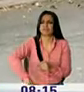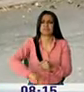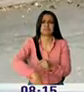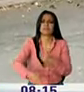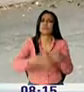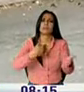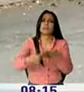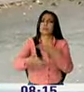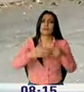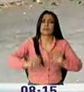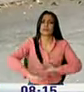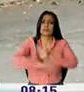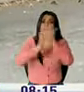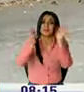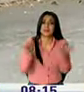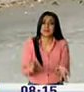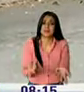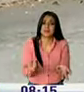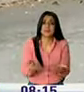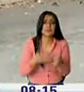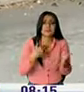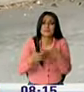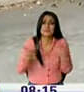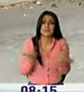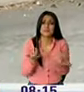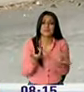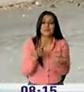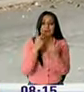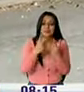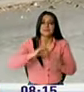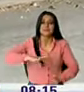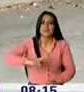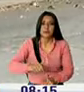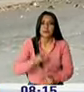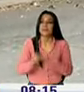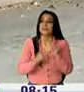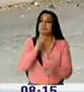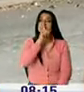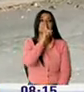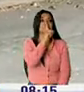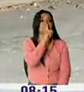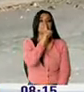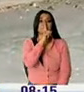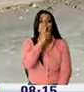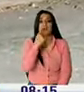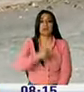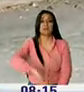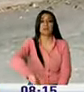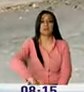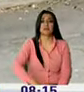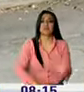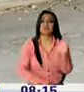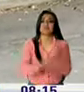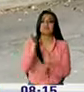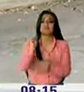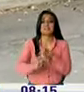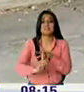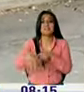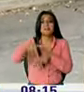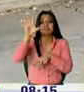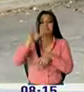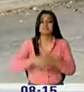Y se puede ver que, o sea, es a plena luz del día, nadie dice nada, el man solo coge y se lo llevó, como